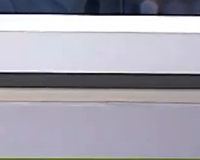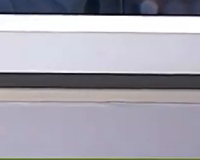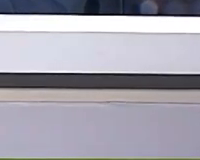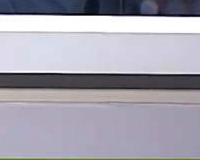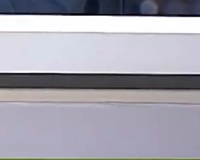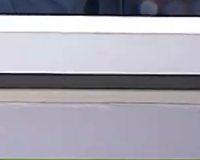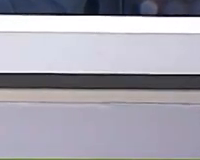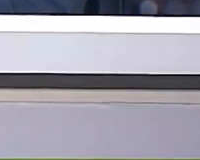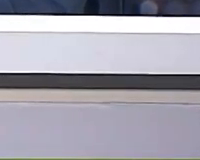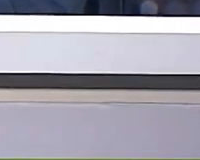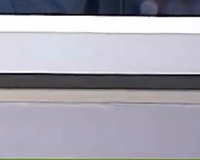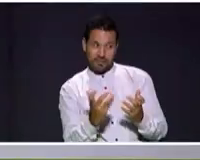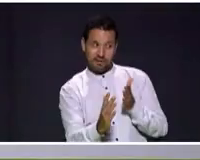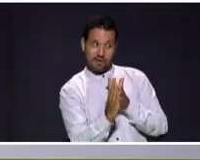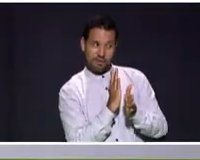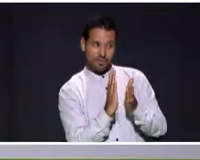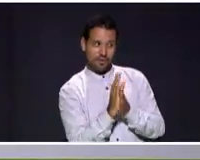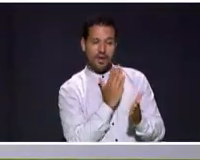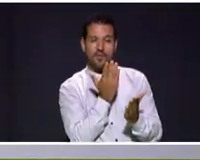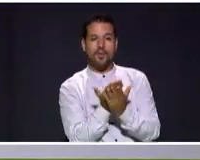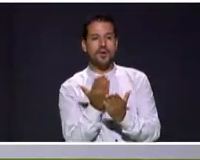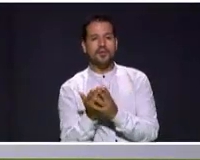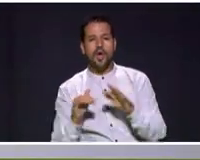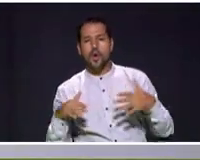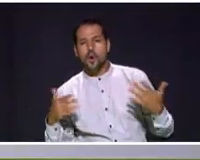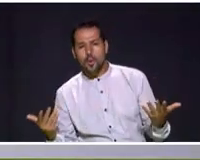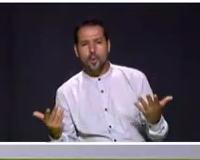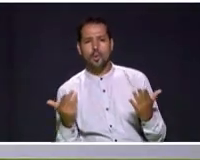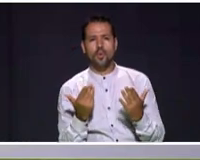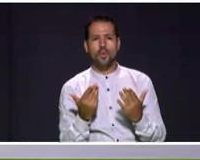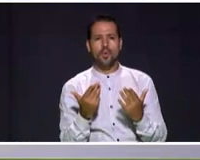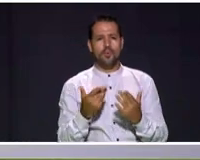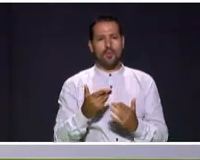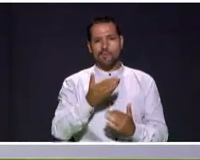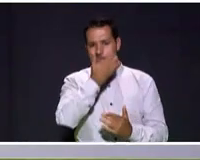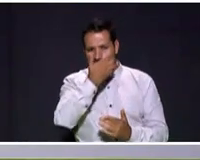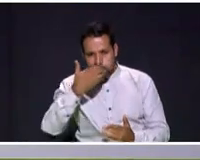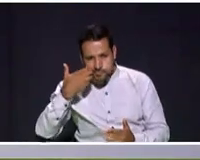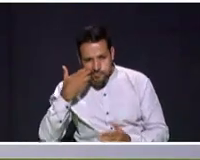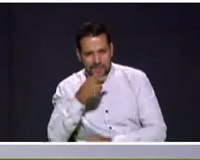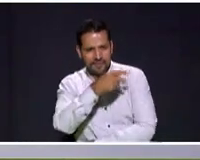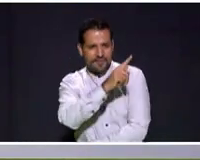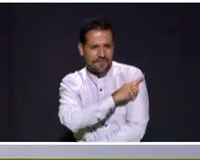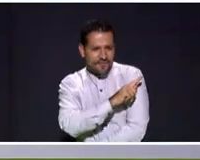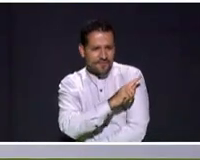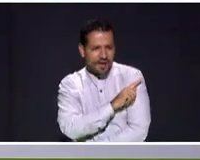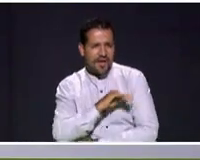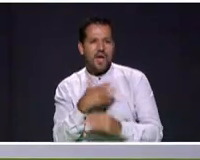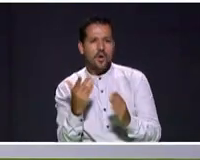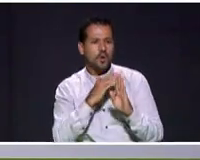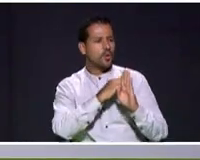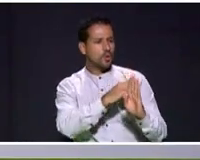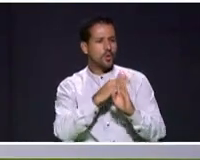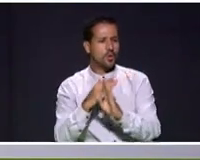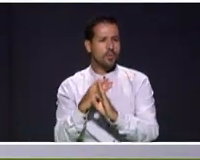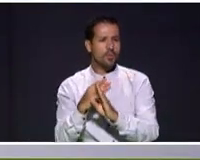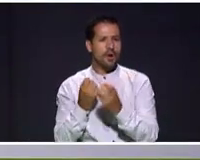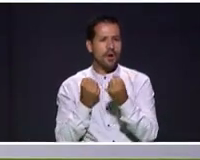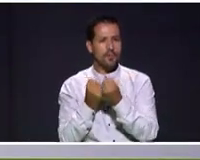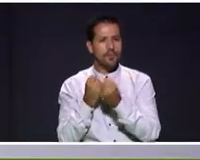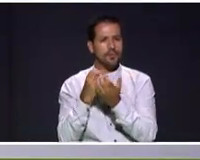contar su propuesta sobre combatir a las disidencias de las farc y otros grupos ilegales o elegir el último mayor apoyo económico ero al